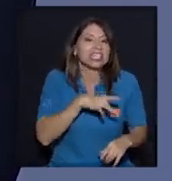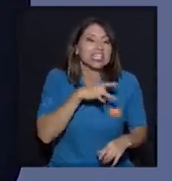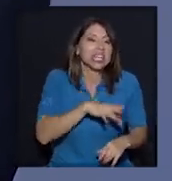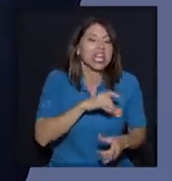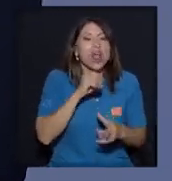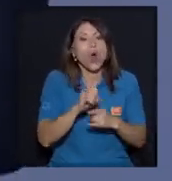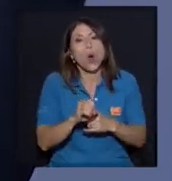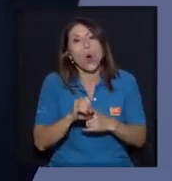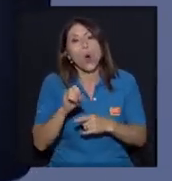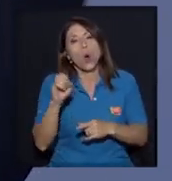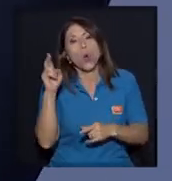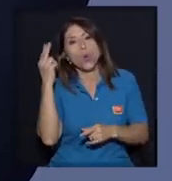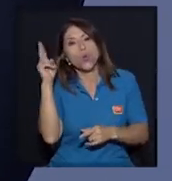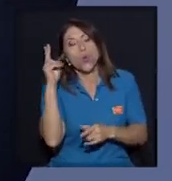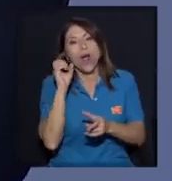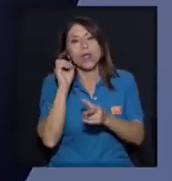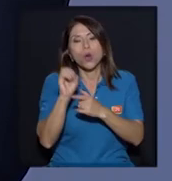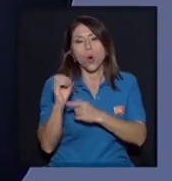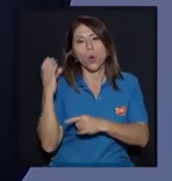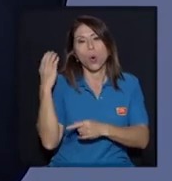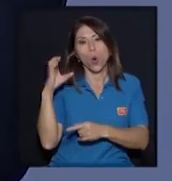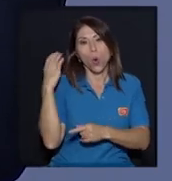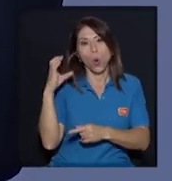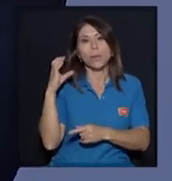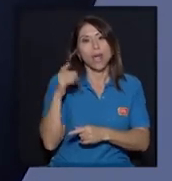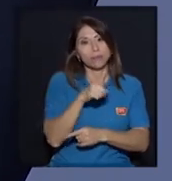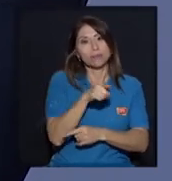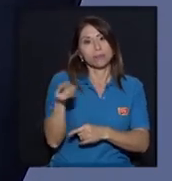o Colombia, que son países muy avanzados,